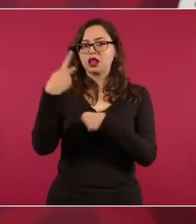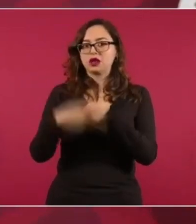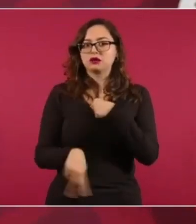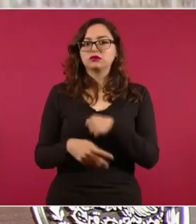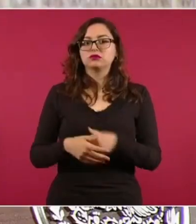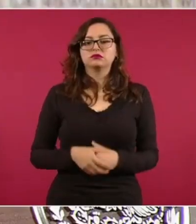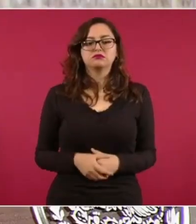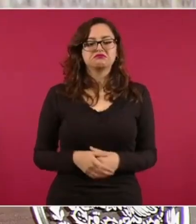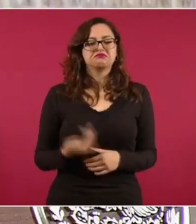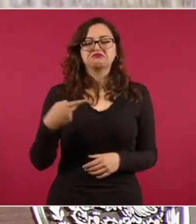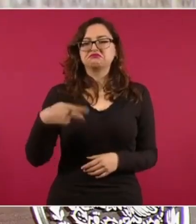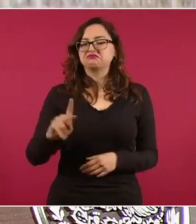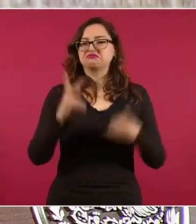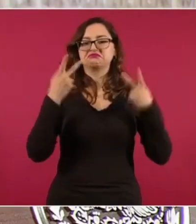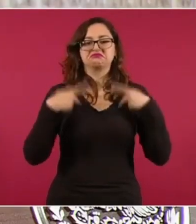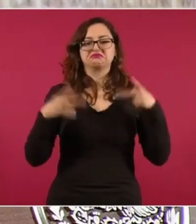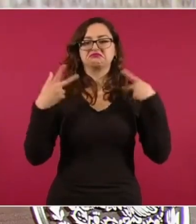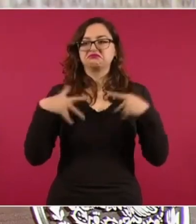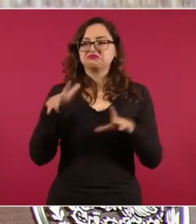y ayudó mucho la gente.